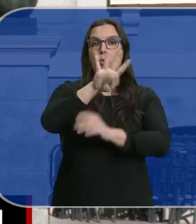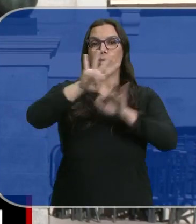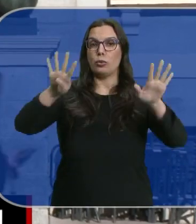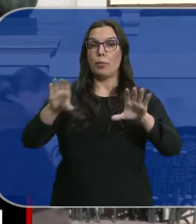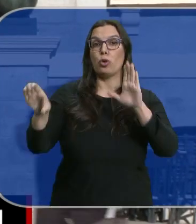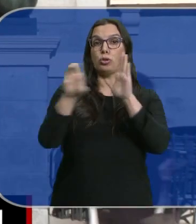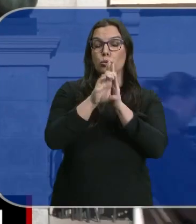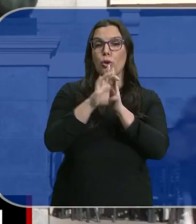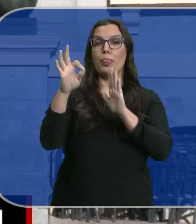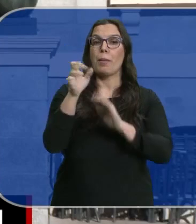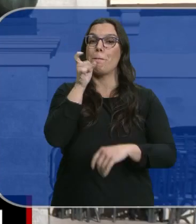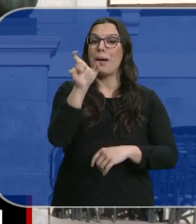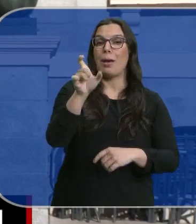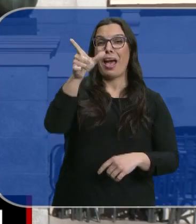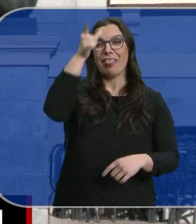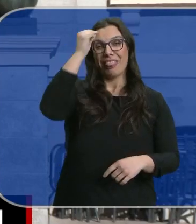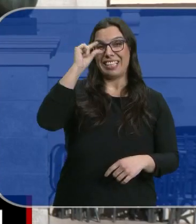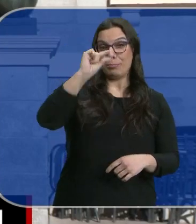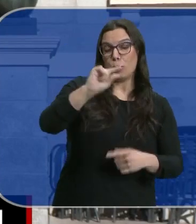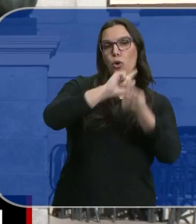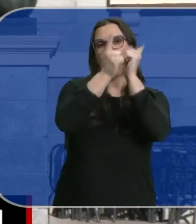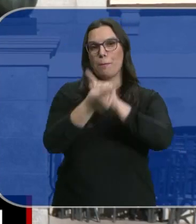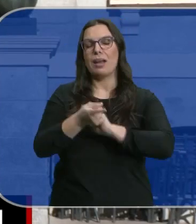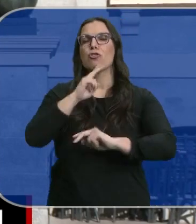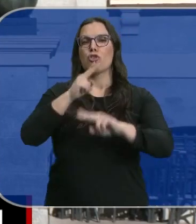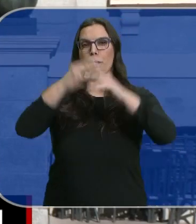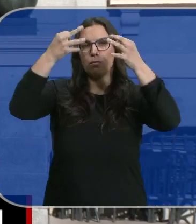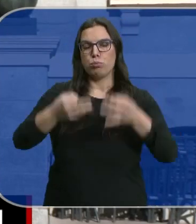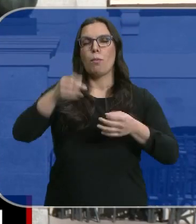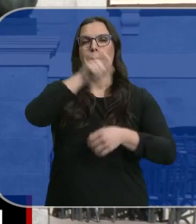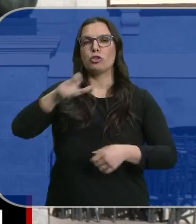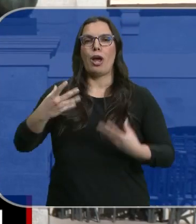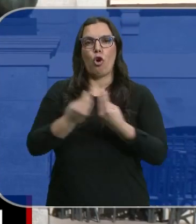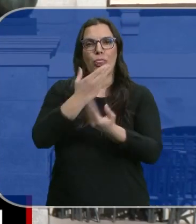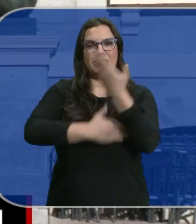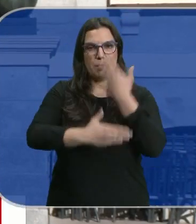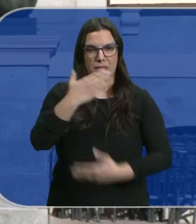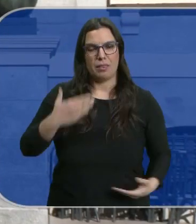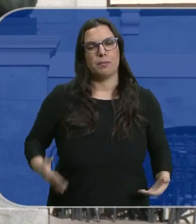Constitución y sustituir el término disminuido por el de persona con discapacidad.